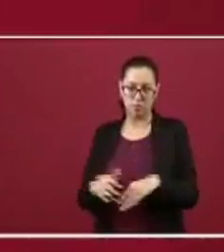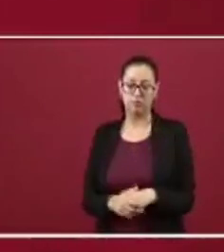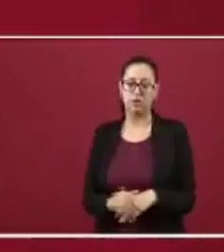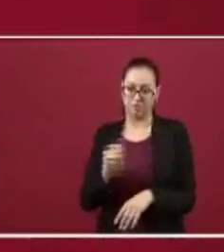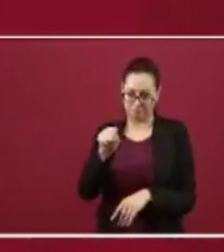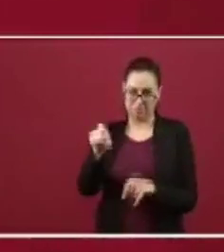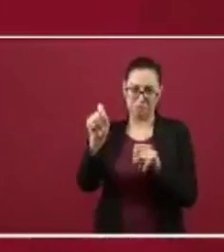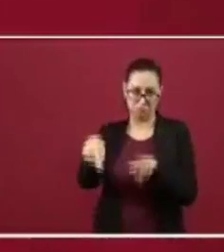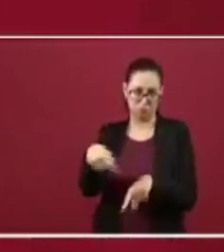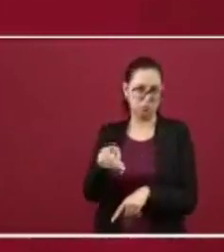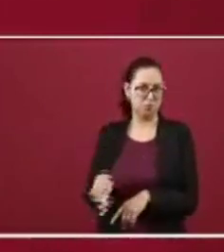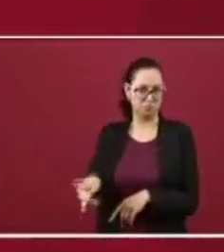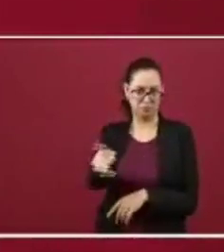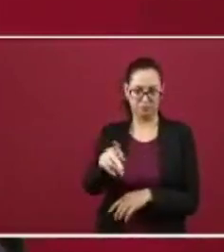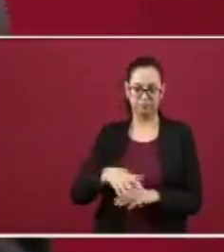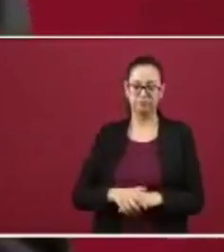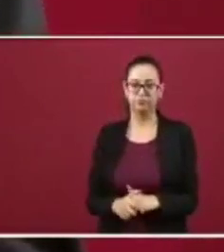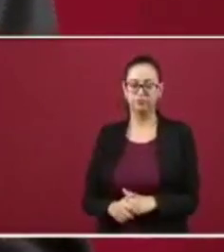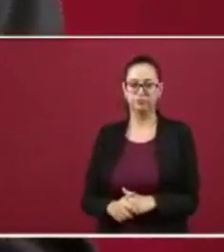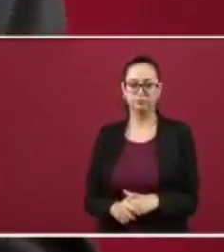Badiraguato